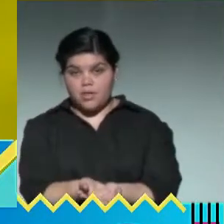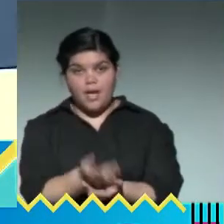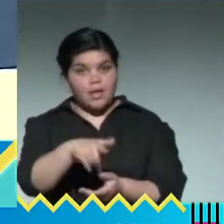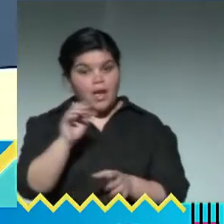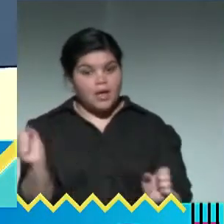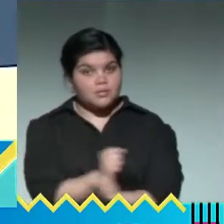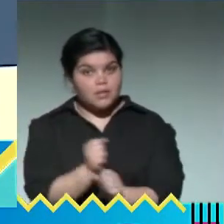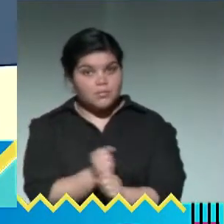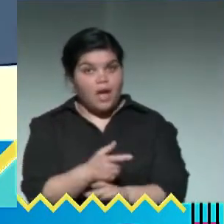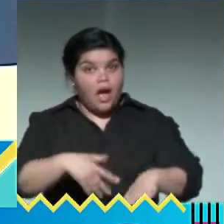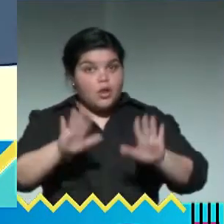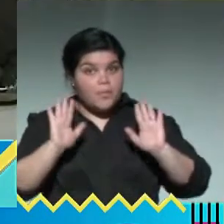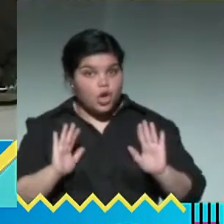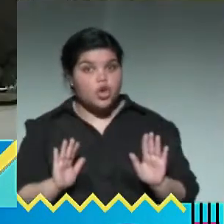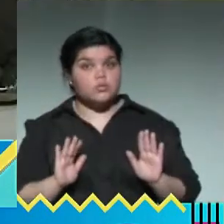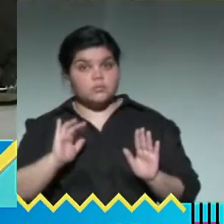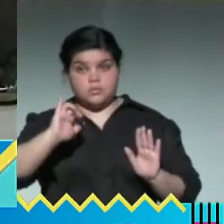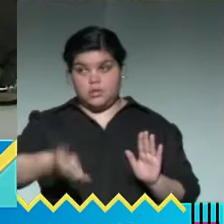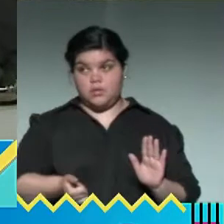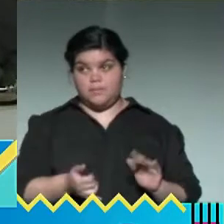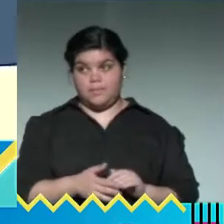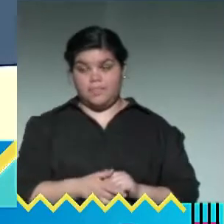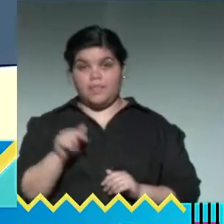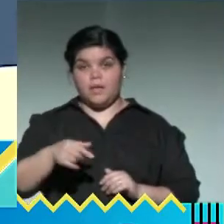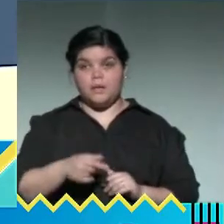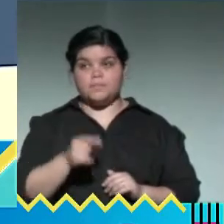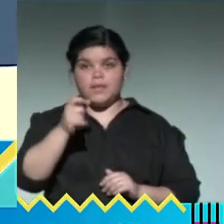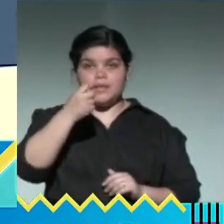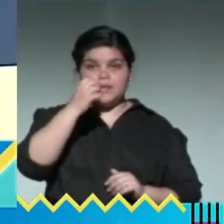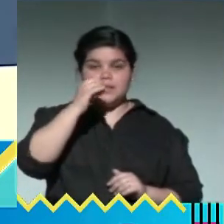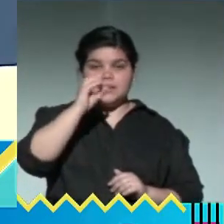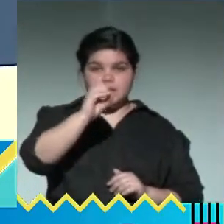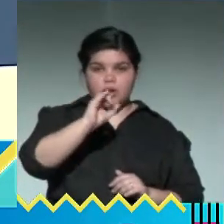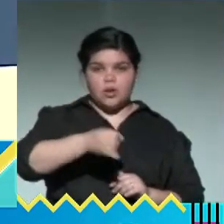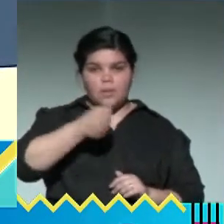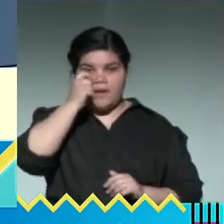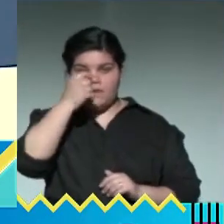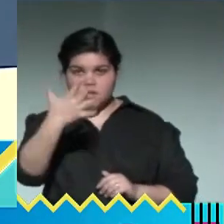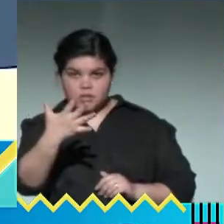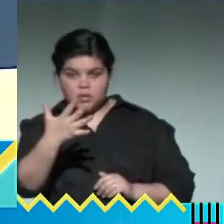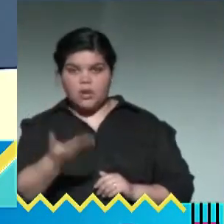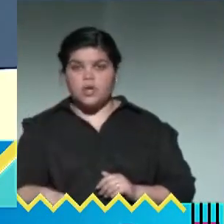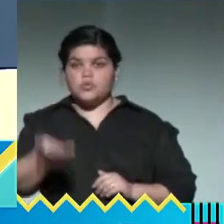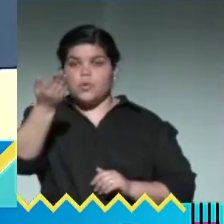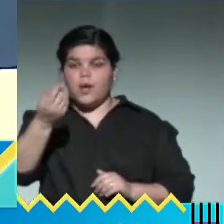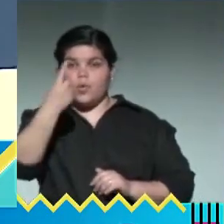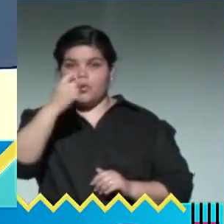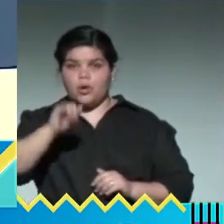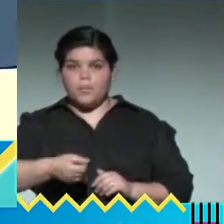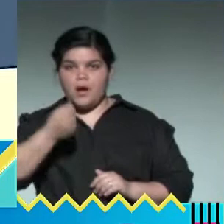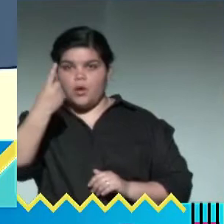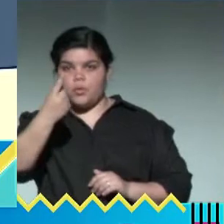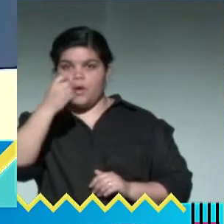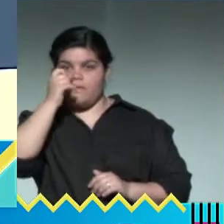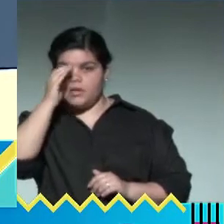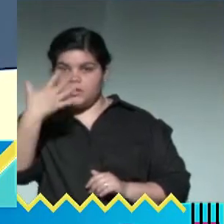que puede pasar. Bien, sí, ahí que es vamos pasar a la alícuota de 0,25 que está actual al 1 o al 1,25 como estaba